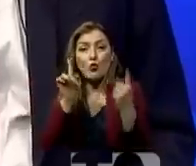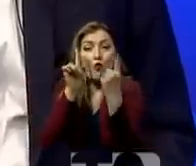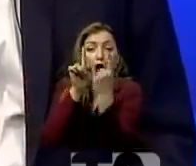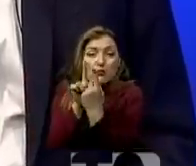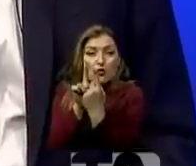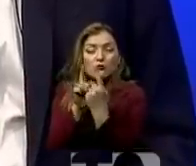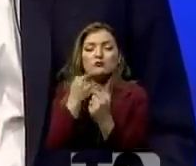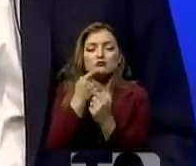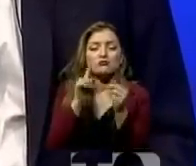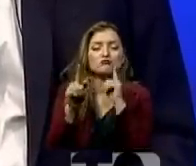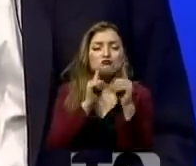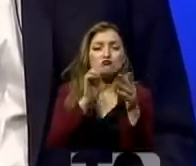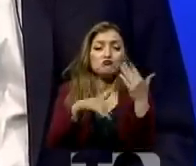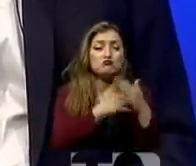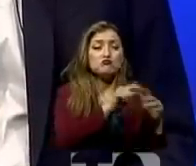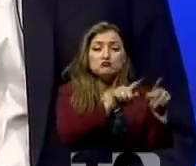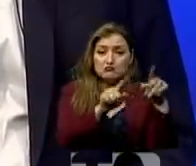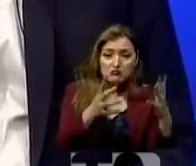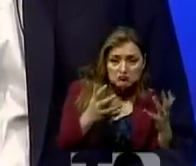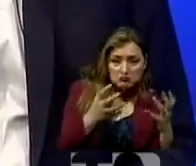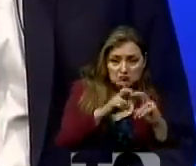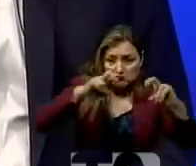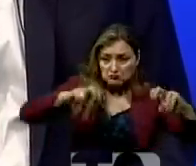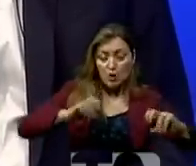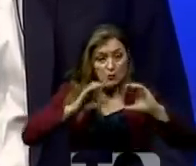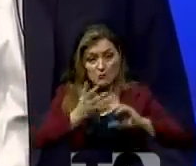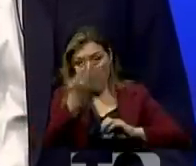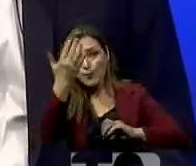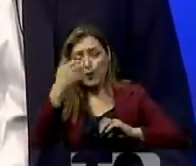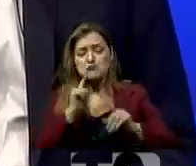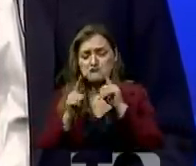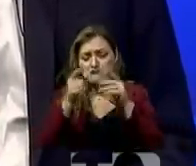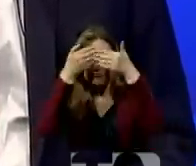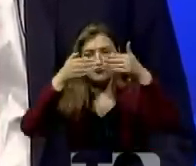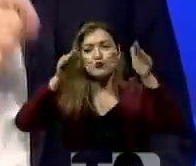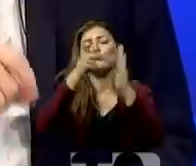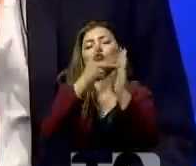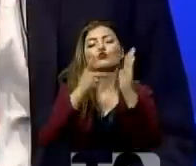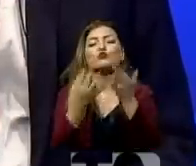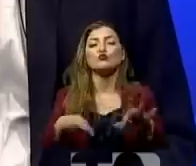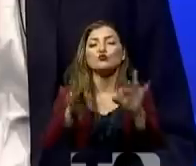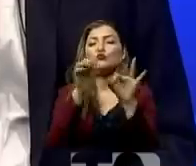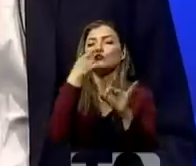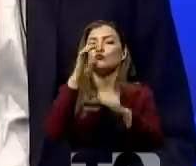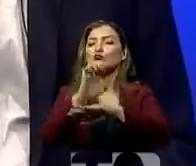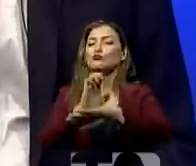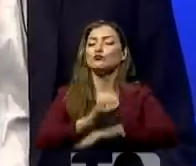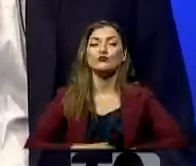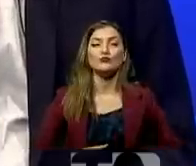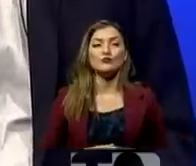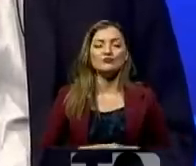con todos aquellos que quieran sentarse a conversar y a tratar los puntos importantes que le interesan al país